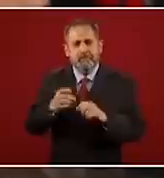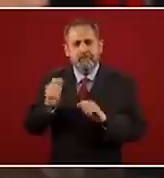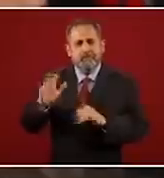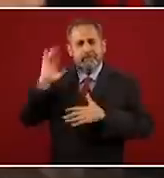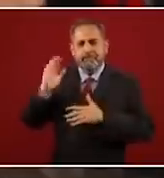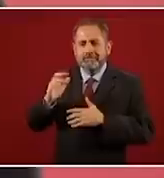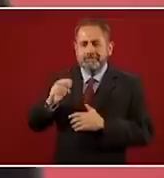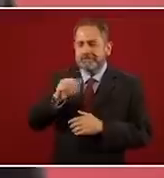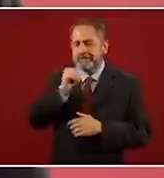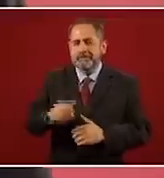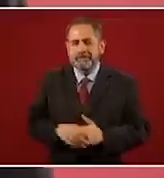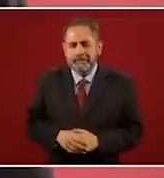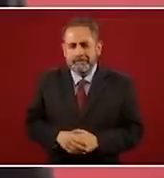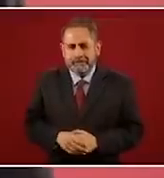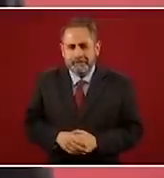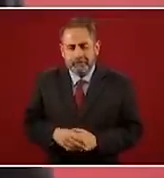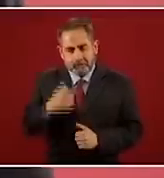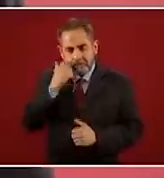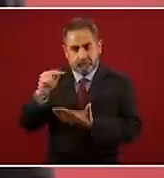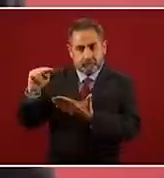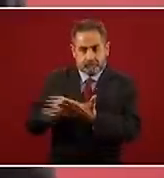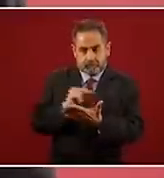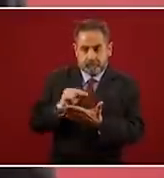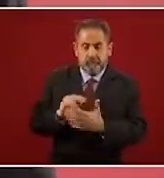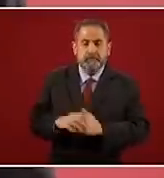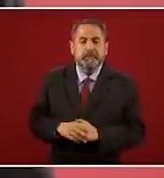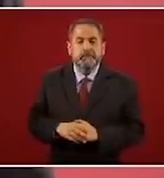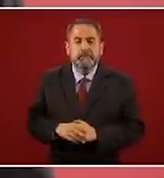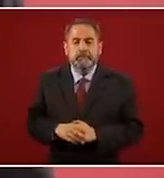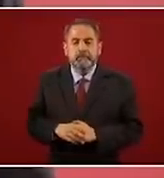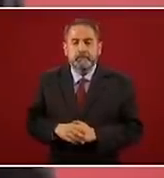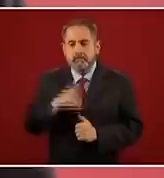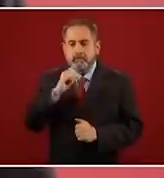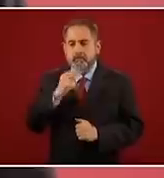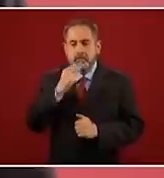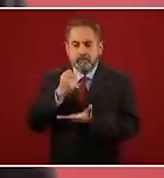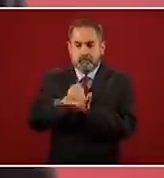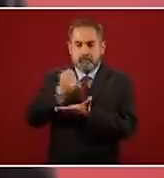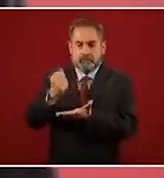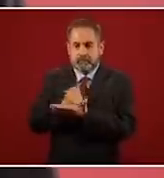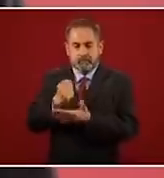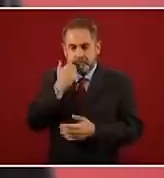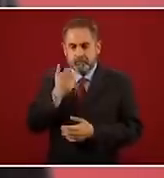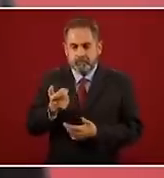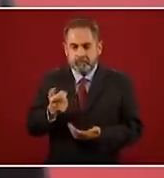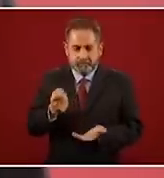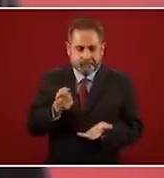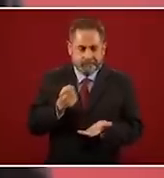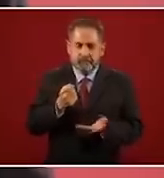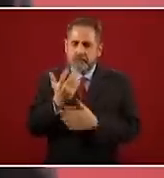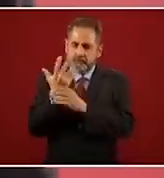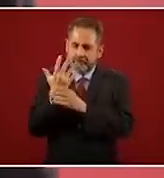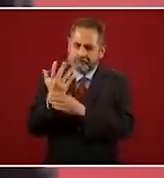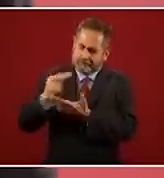promesa? Bueno, lo que quiero es firmar, no usar sello, Raxim.